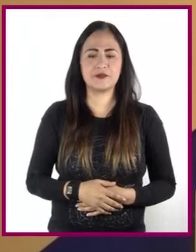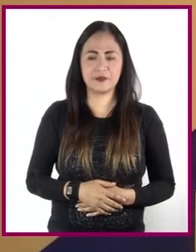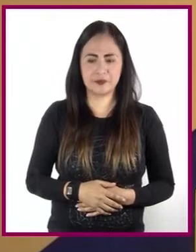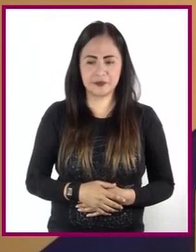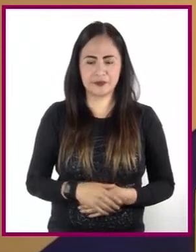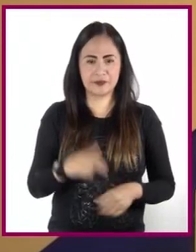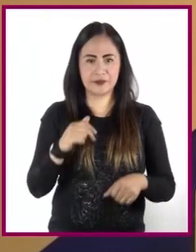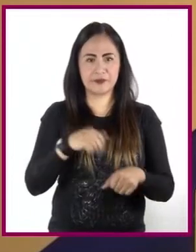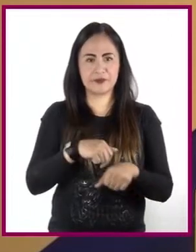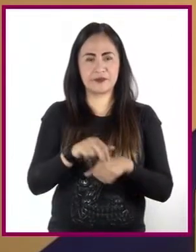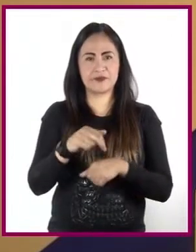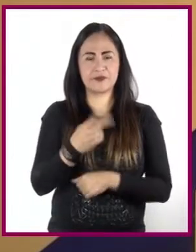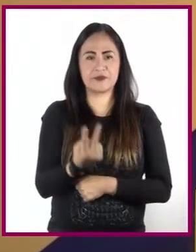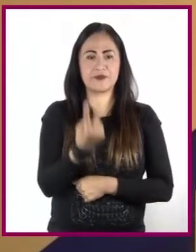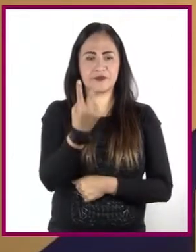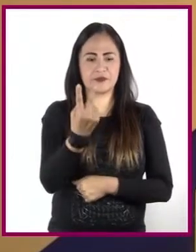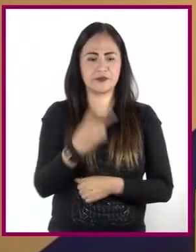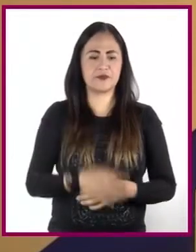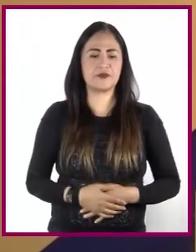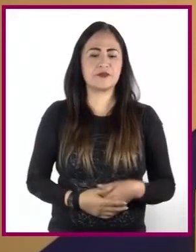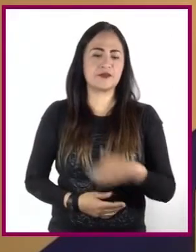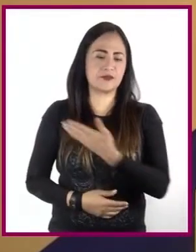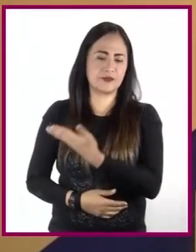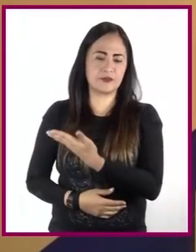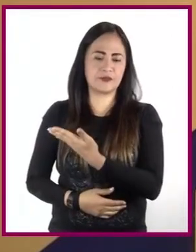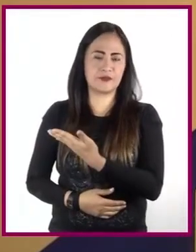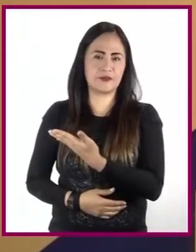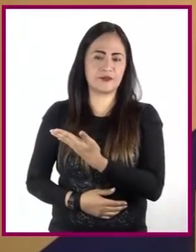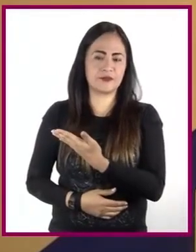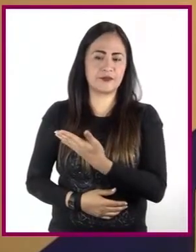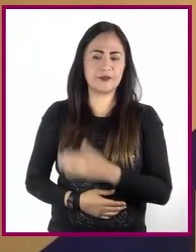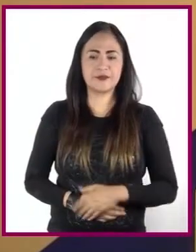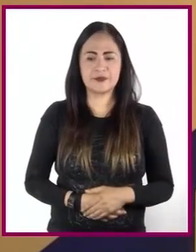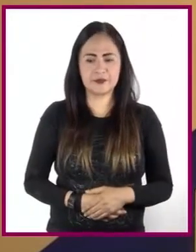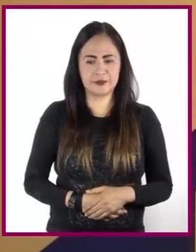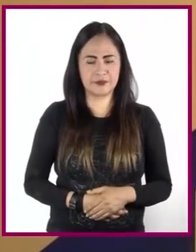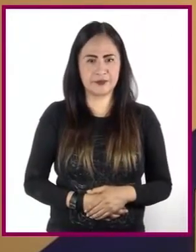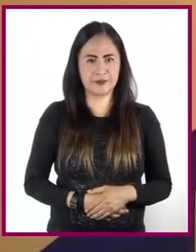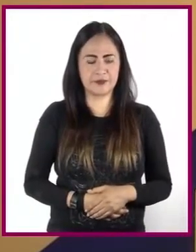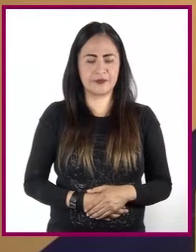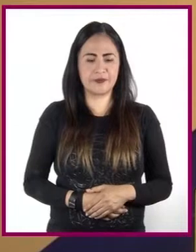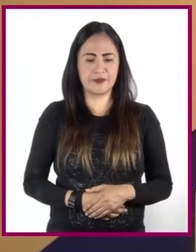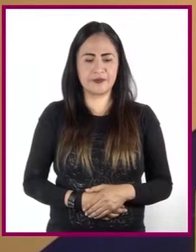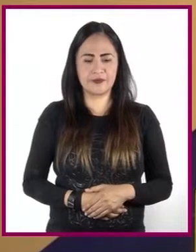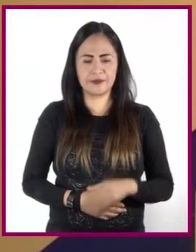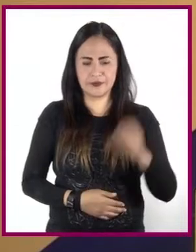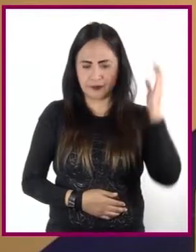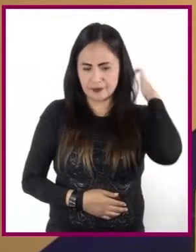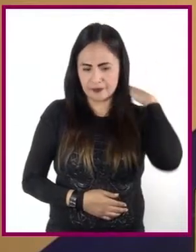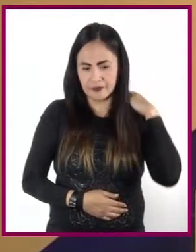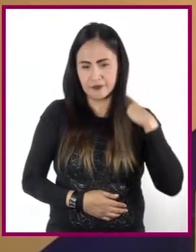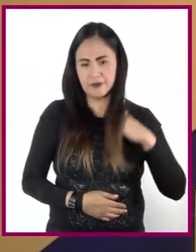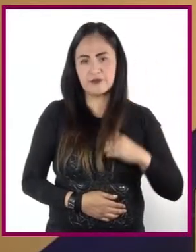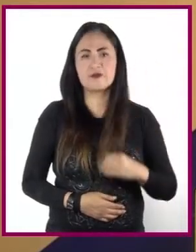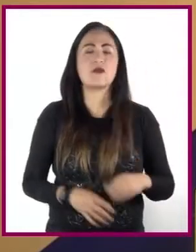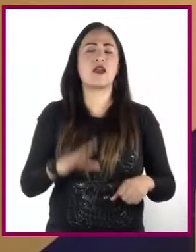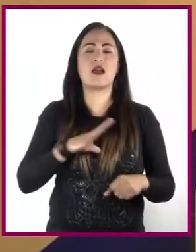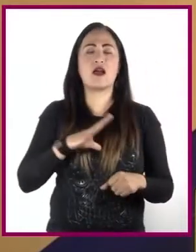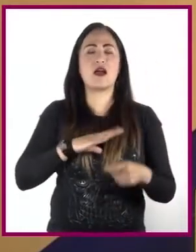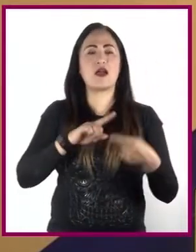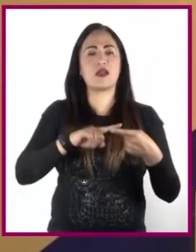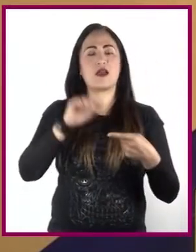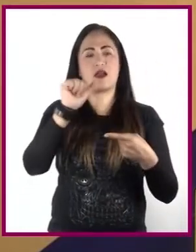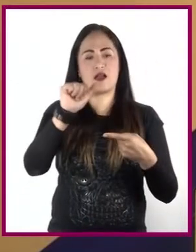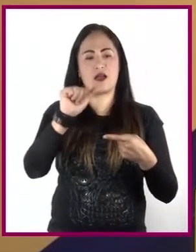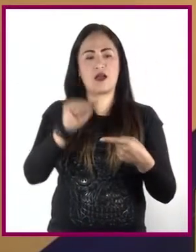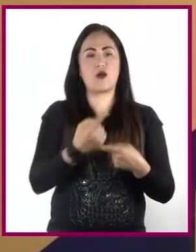Pregunta 2. Según los datos obtenidos en la encuesta, ¿cuál es la moda de estos datos encuestados? Tenemos las opciones